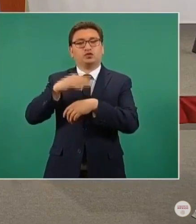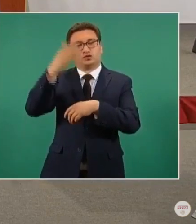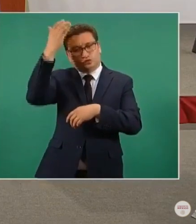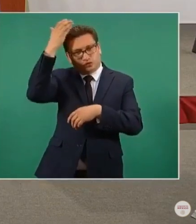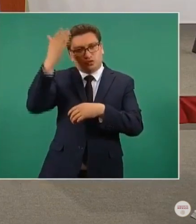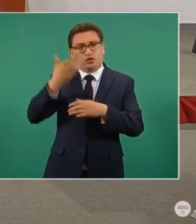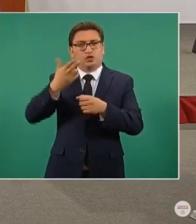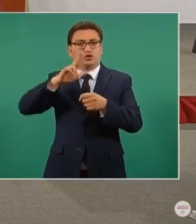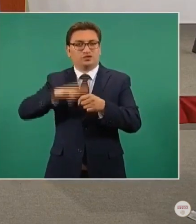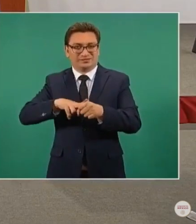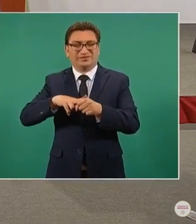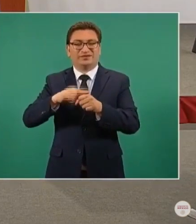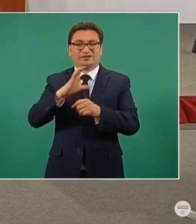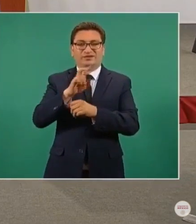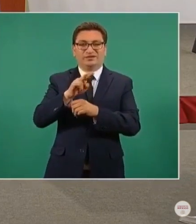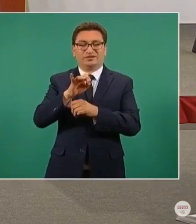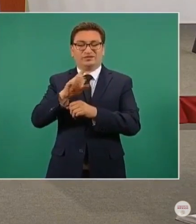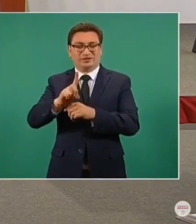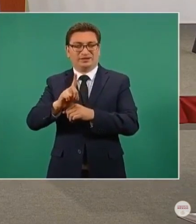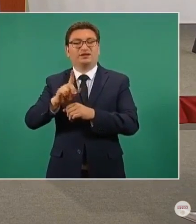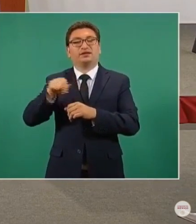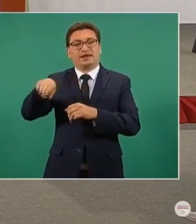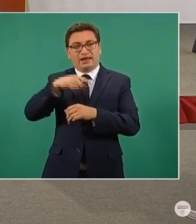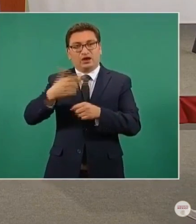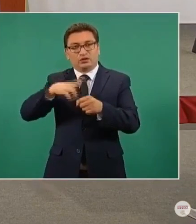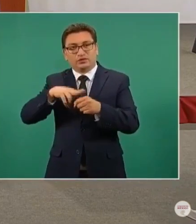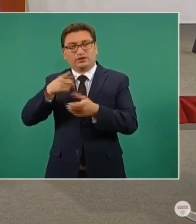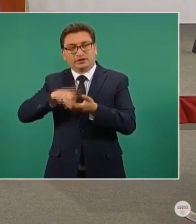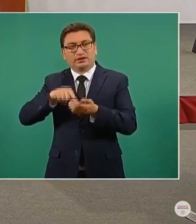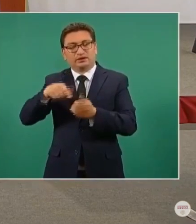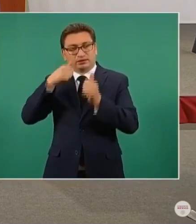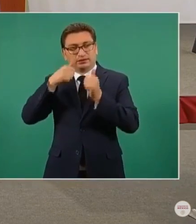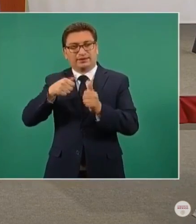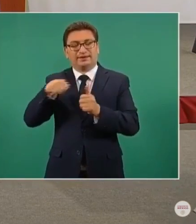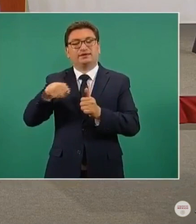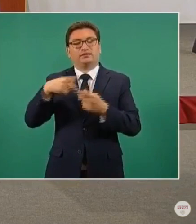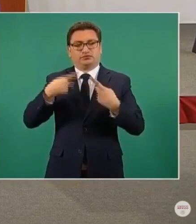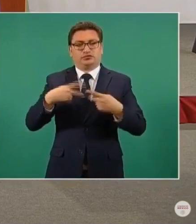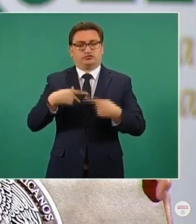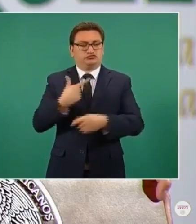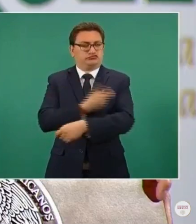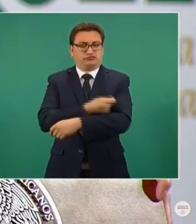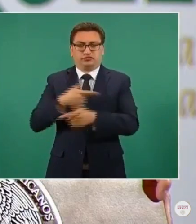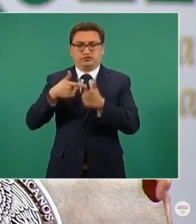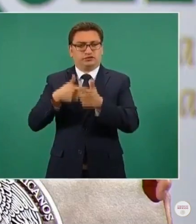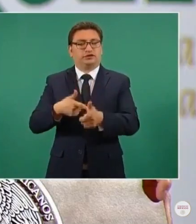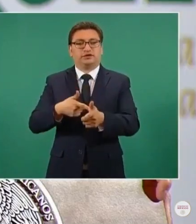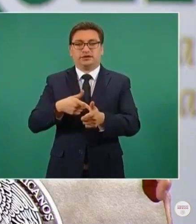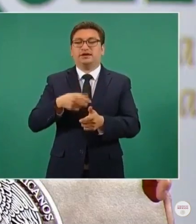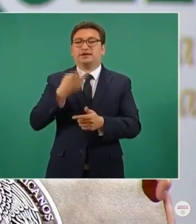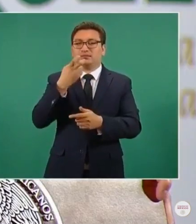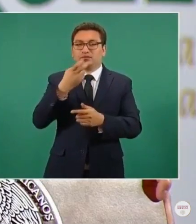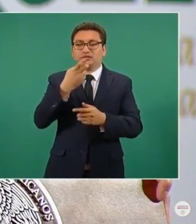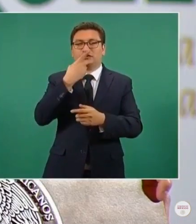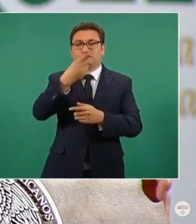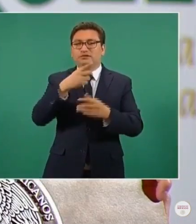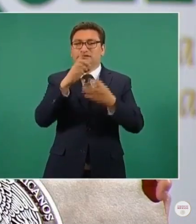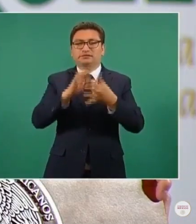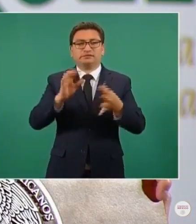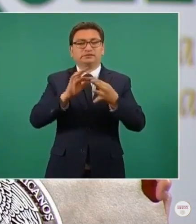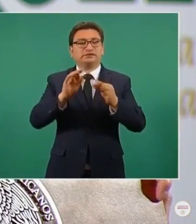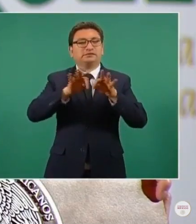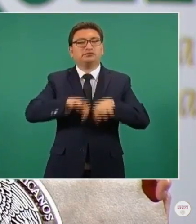las unidades de primera línea de respuesta. Extensamente hemos explicado la importancia de este segmento de